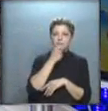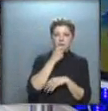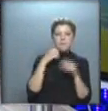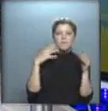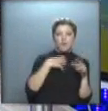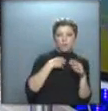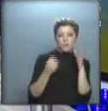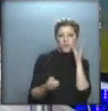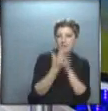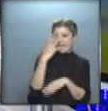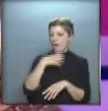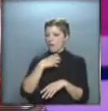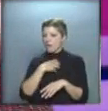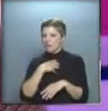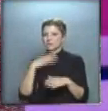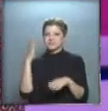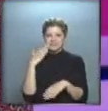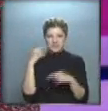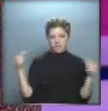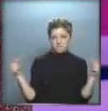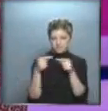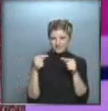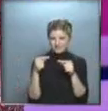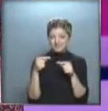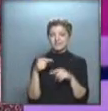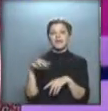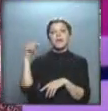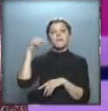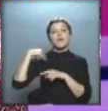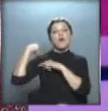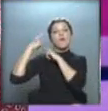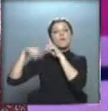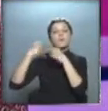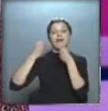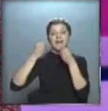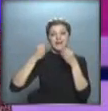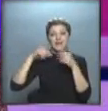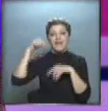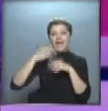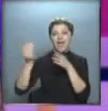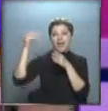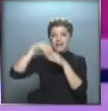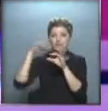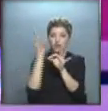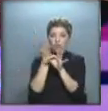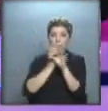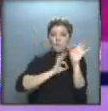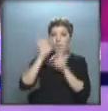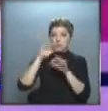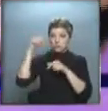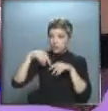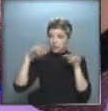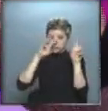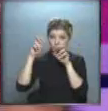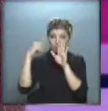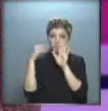la tarde, el C contra el D, ¿no? Me parece que tiene que ver con incluir en la escuela un proyecto que hable de estas cosas. Hoy